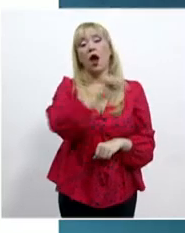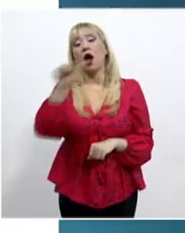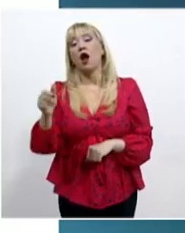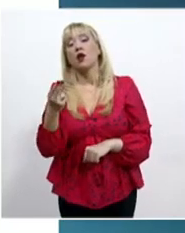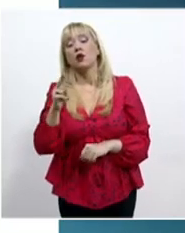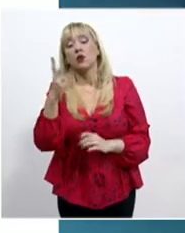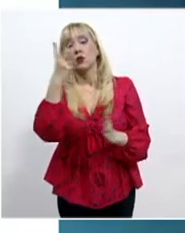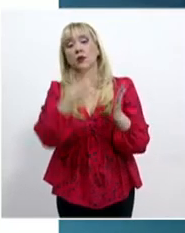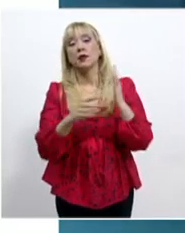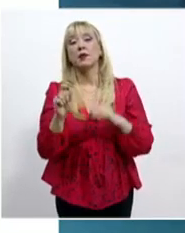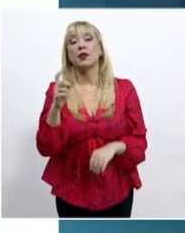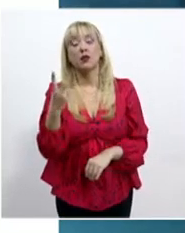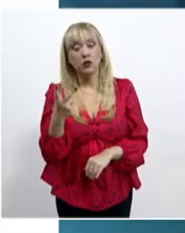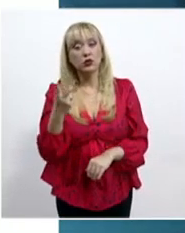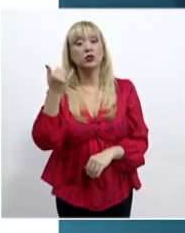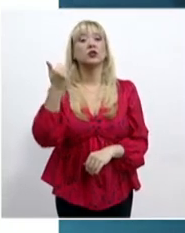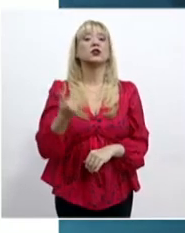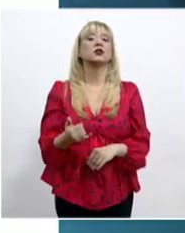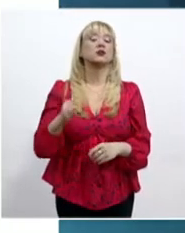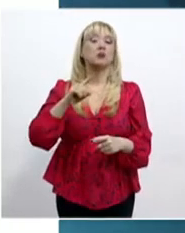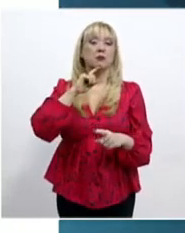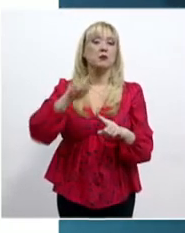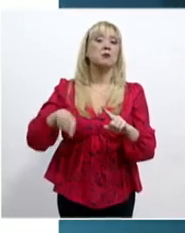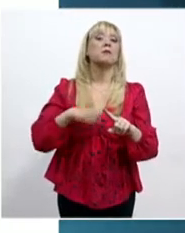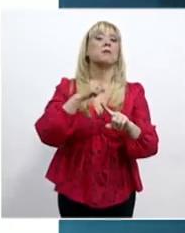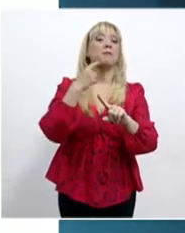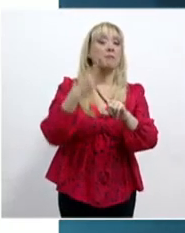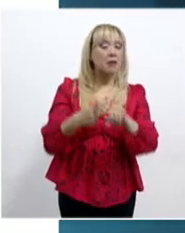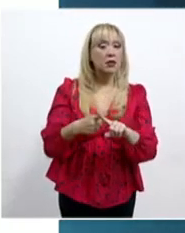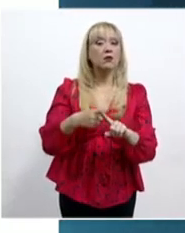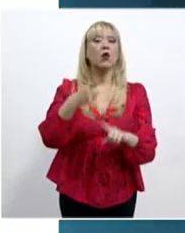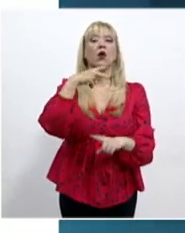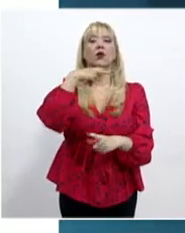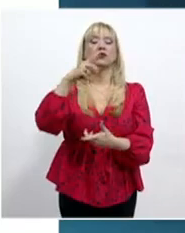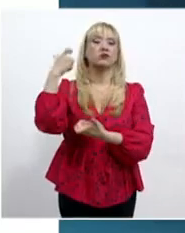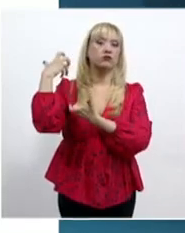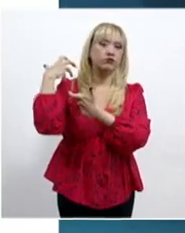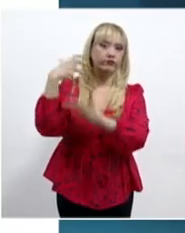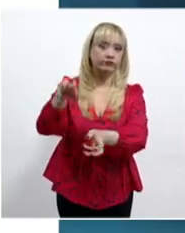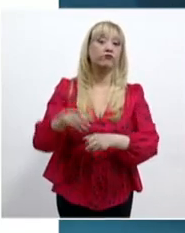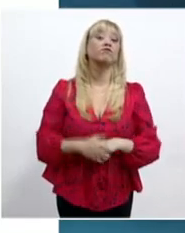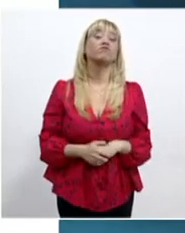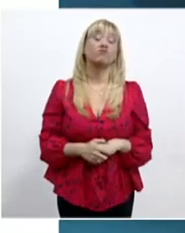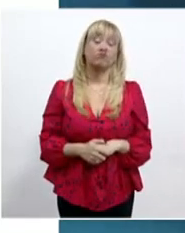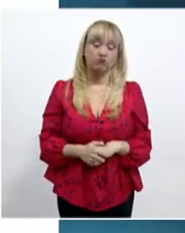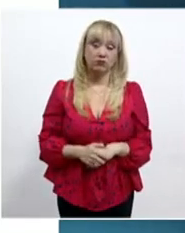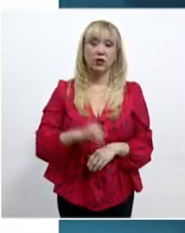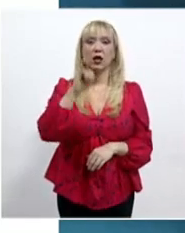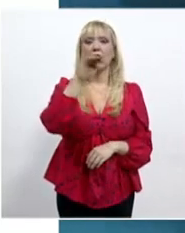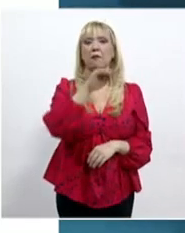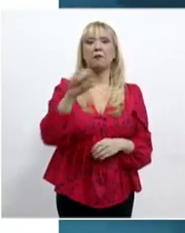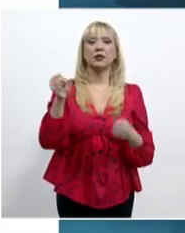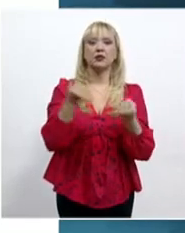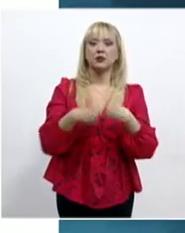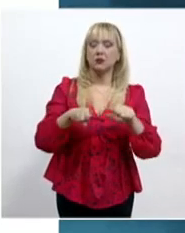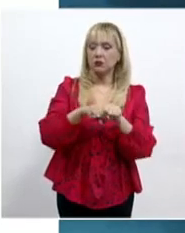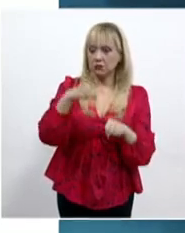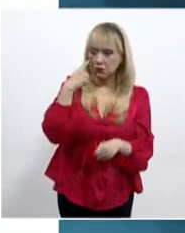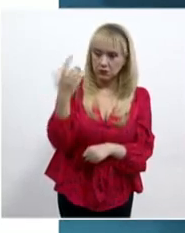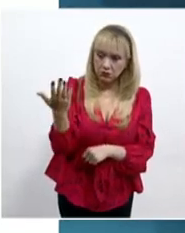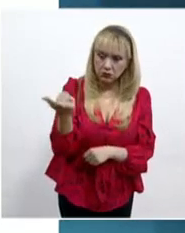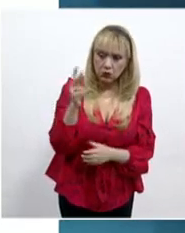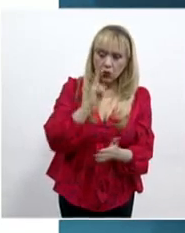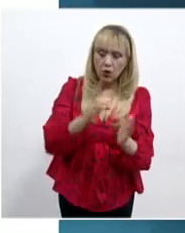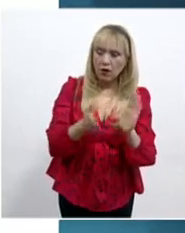de 2022 y los correspondientes aguinaldos. El juez argumentó que el Seguro Social no aportó las pruebas para demostrar que el